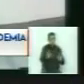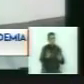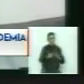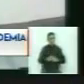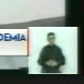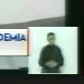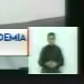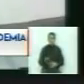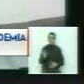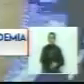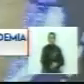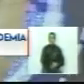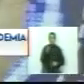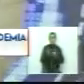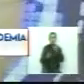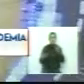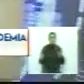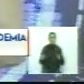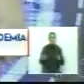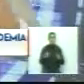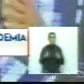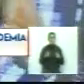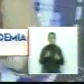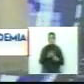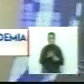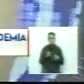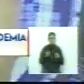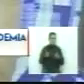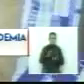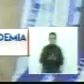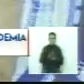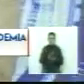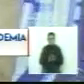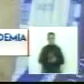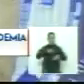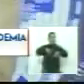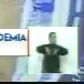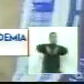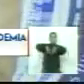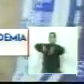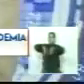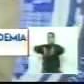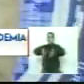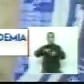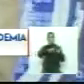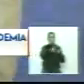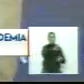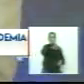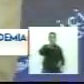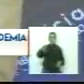pasa con los asintomáticos que dicen, buena mía, me dio, y ellos son los que están realmente en las calles de la ciudad capital y de varias provincias del